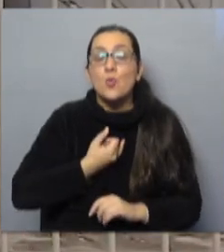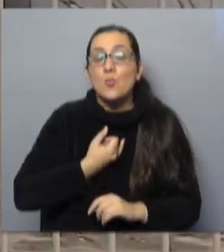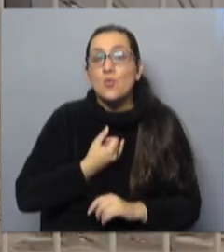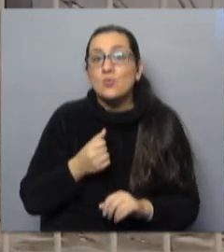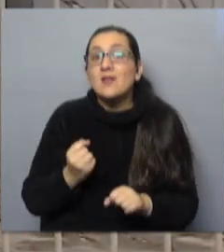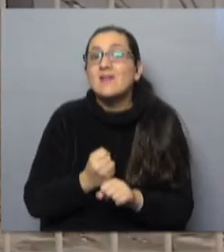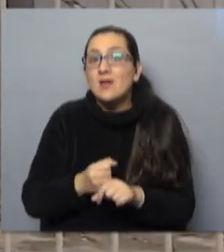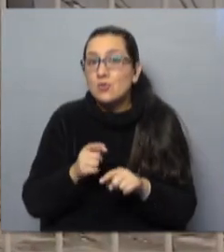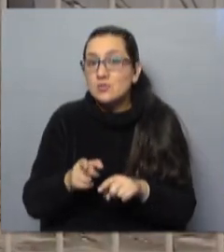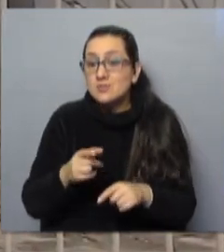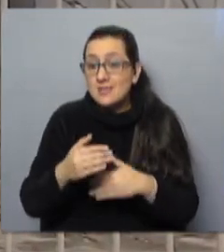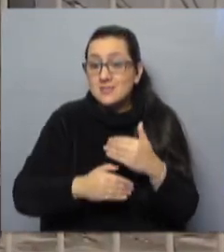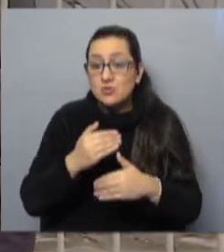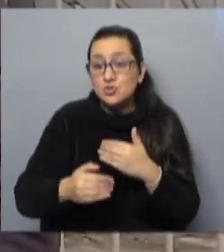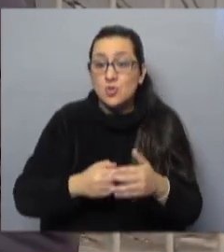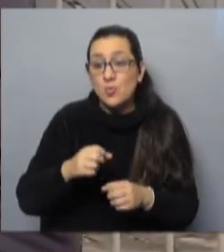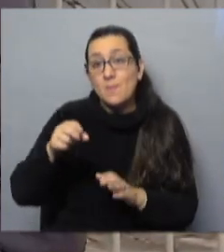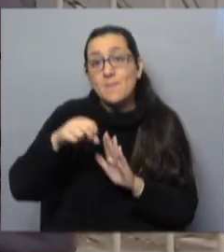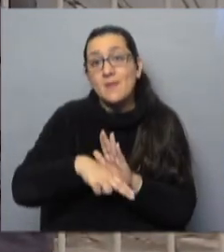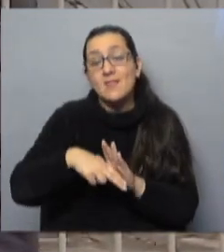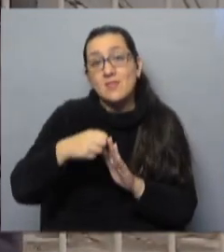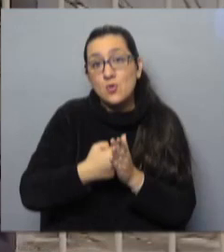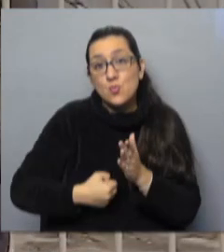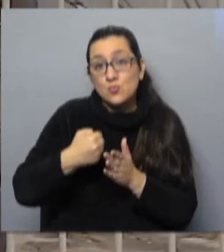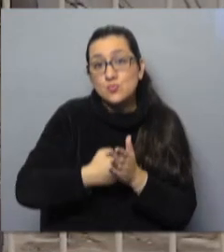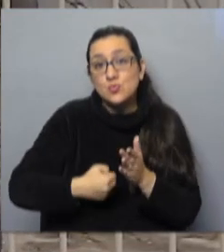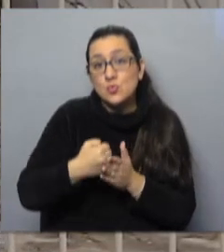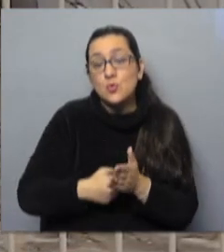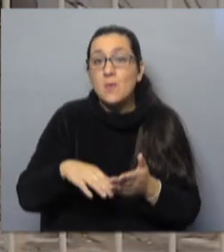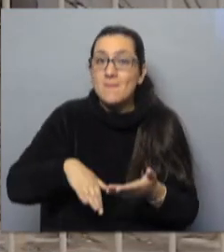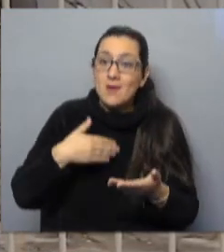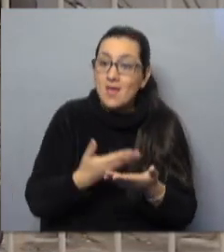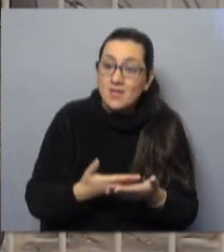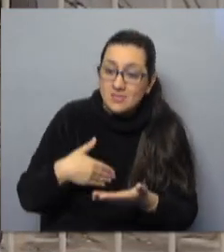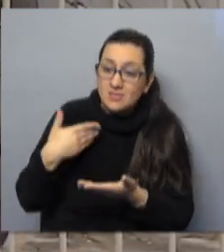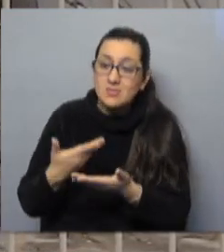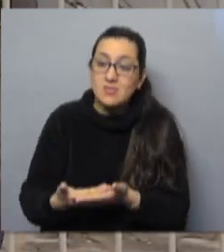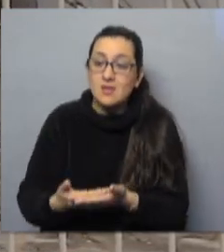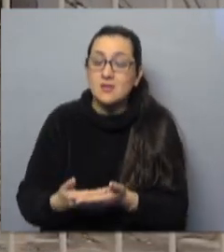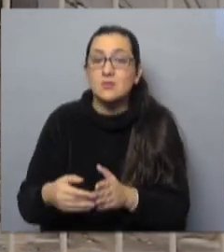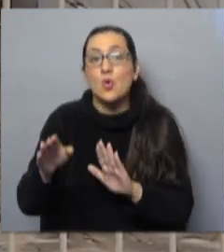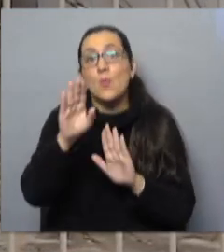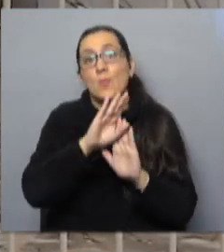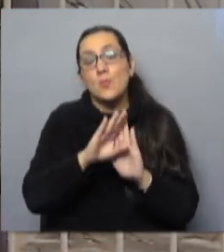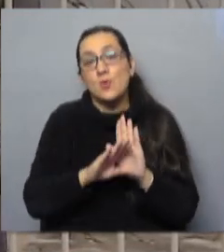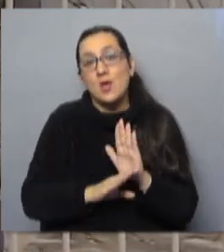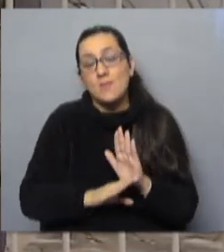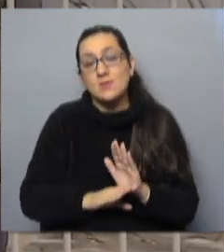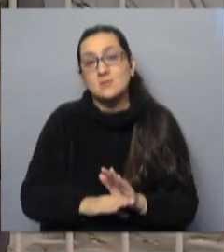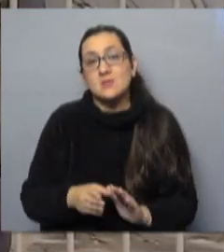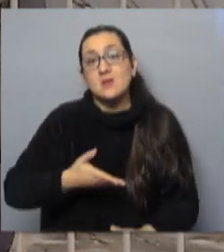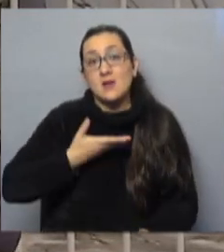se está desarrollando un plan de lucha que tiene que ver con colocar estos planteos esté ahí está este programa estas reivindicaciones